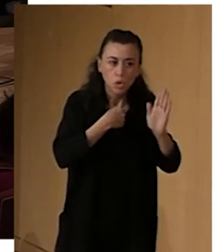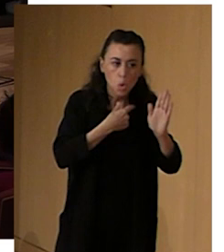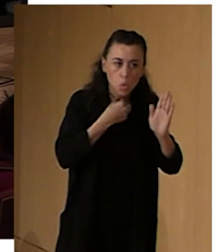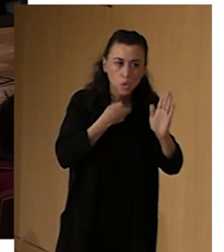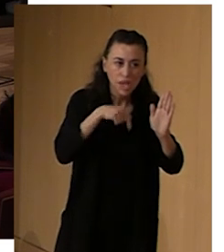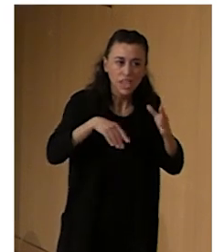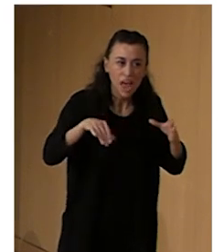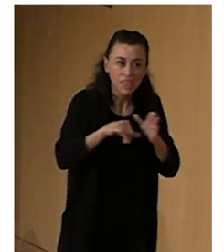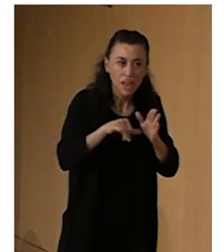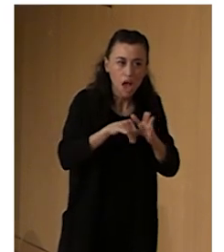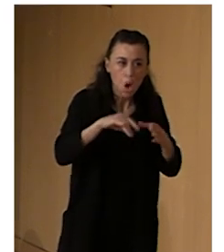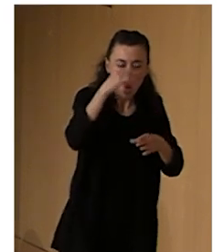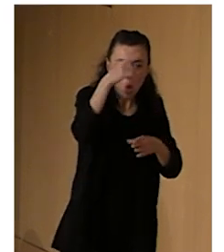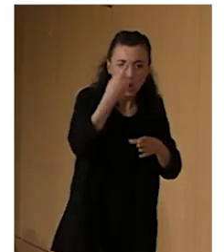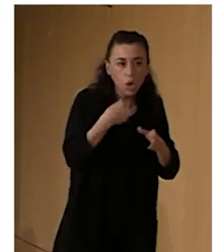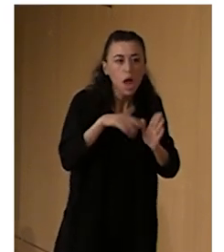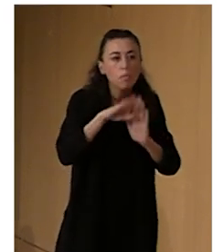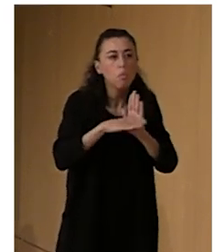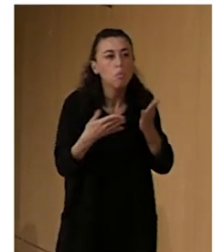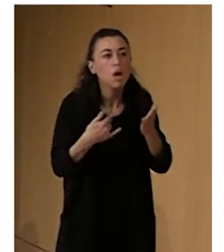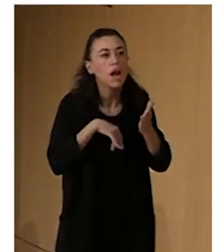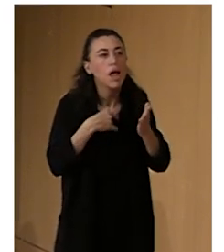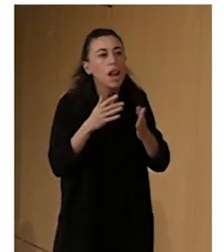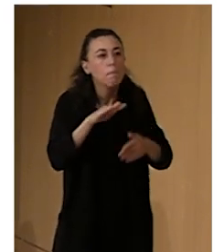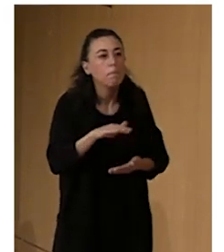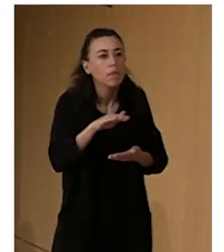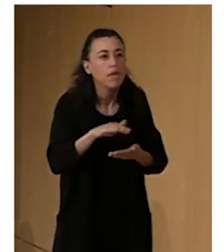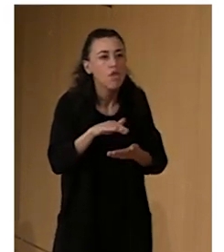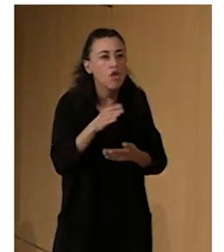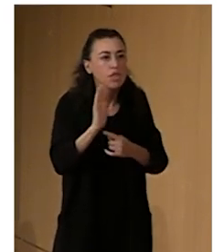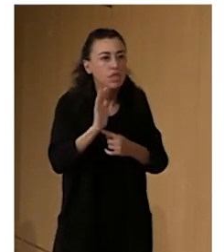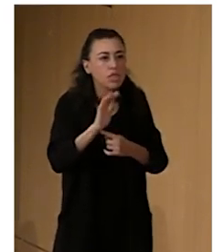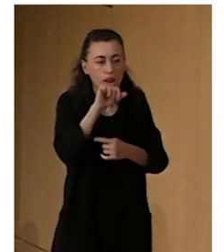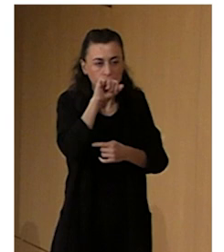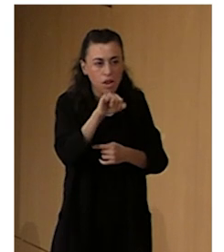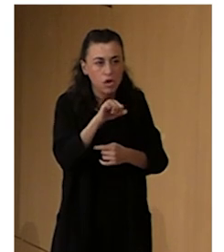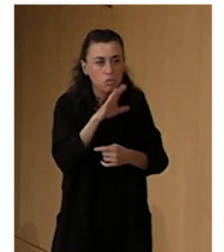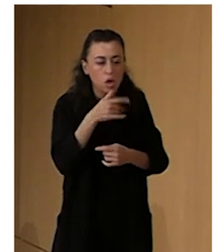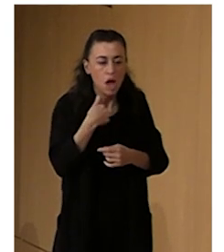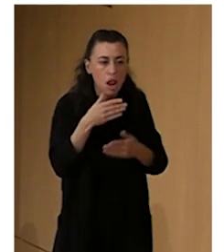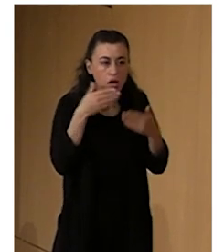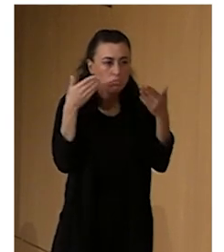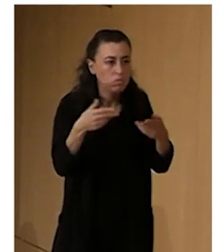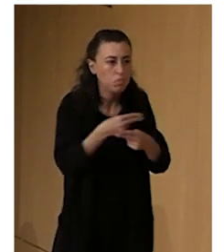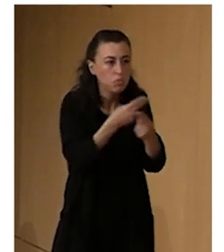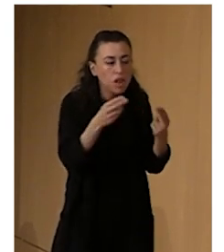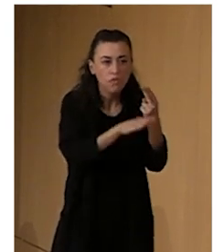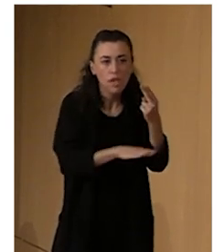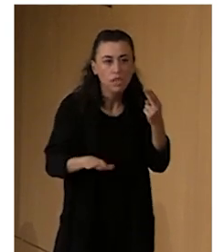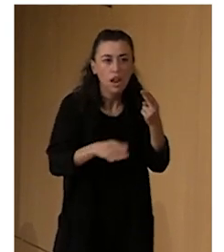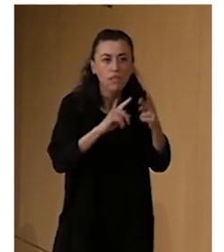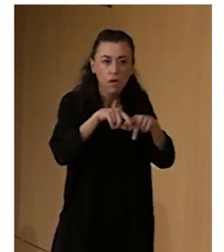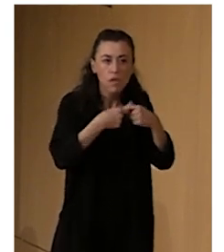cultura que es el programa de Pequeños cinéfilos uno porque pone mucho el el foco en el público infantil y en el público eh